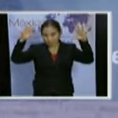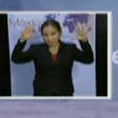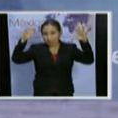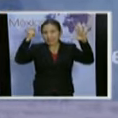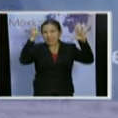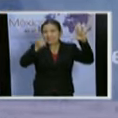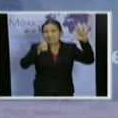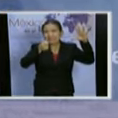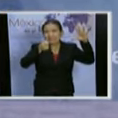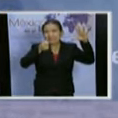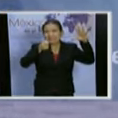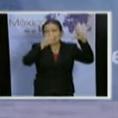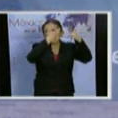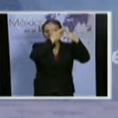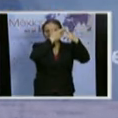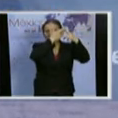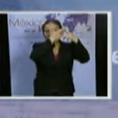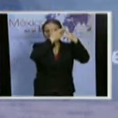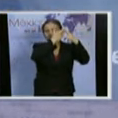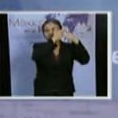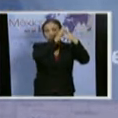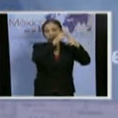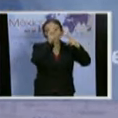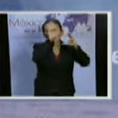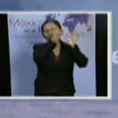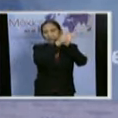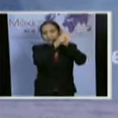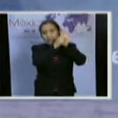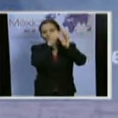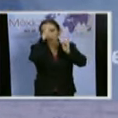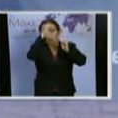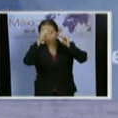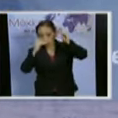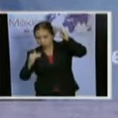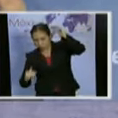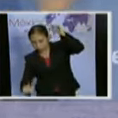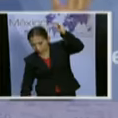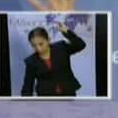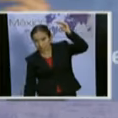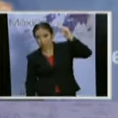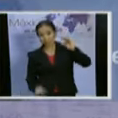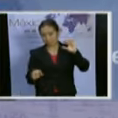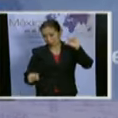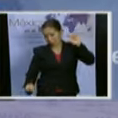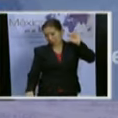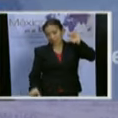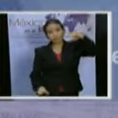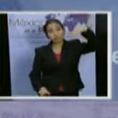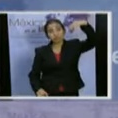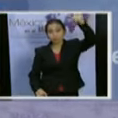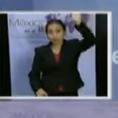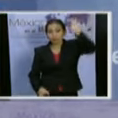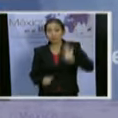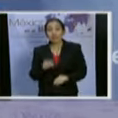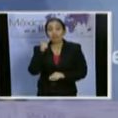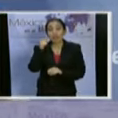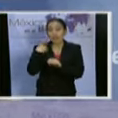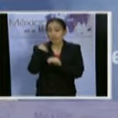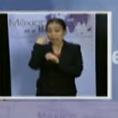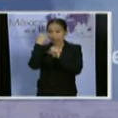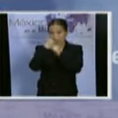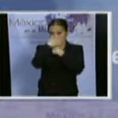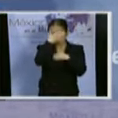puede significar ese símbolo y ese icono de inequidad. Pero continuamos analizando el dato y al año